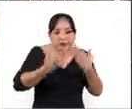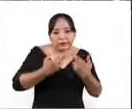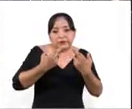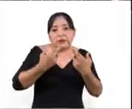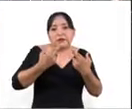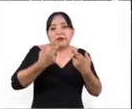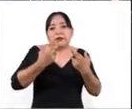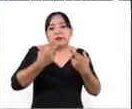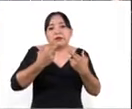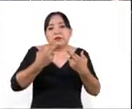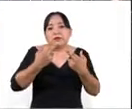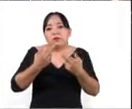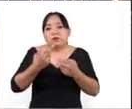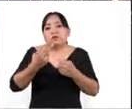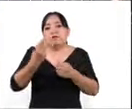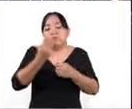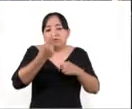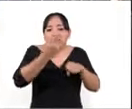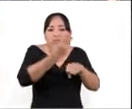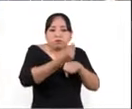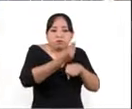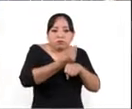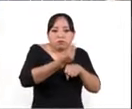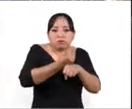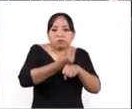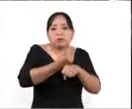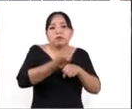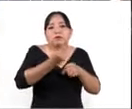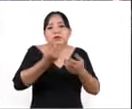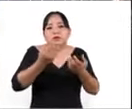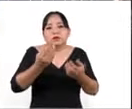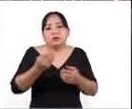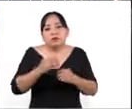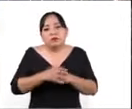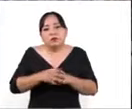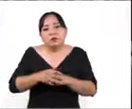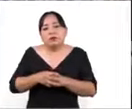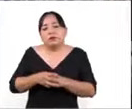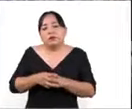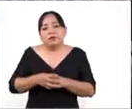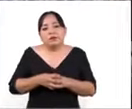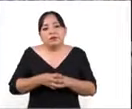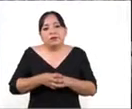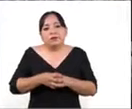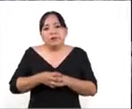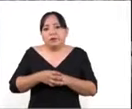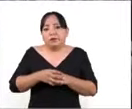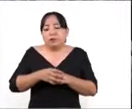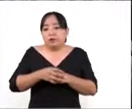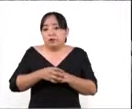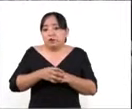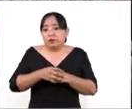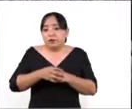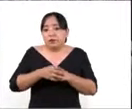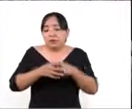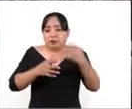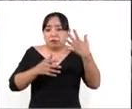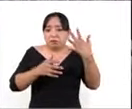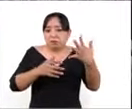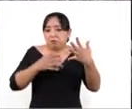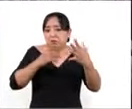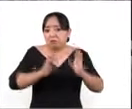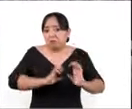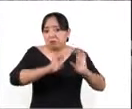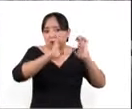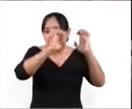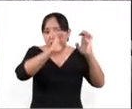o inclusive un corresponsable de seguridad estructural. ¿Piensan que pudiera ampliarse este número de 5 edificios, doctora? Es